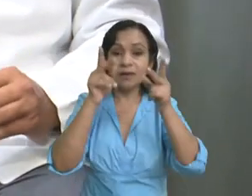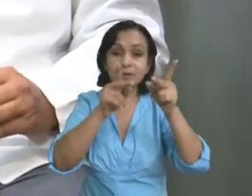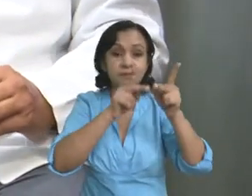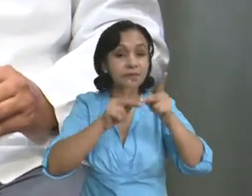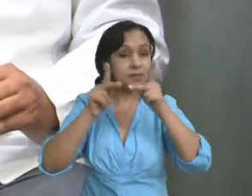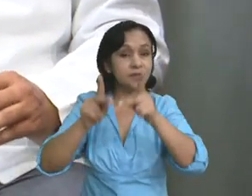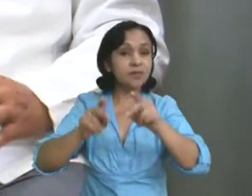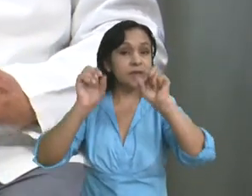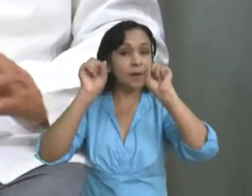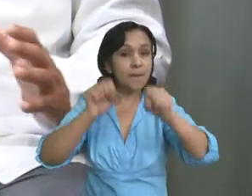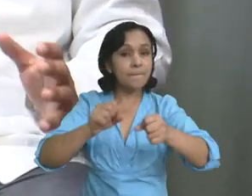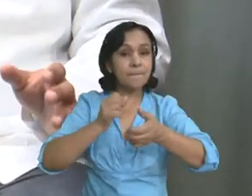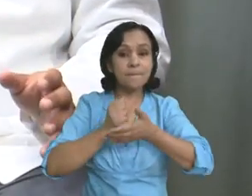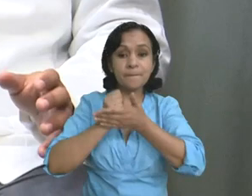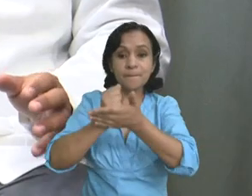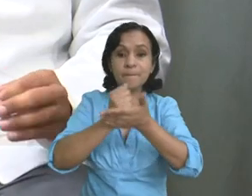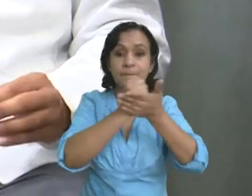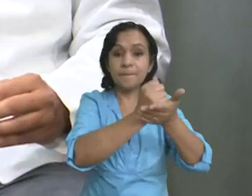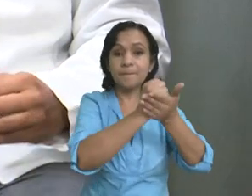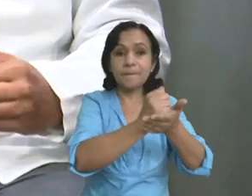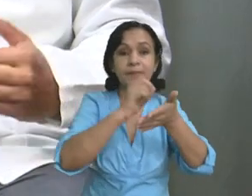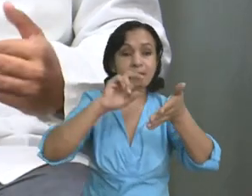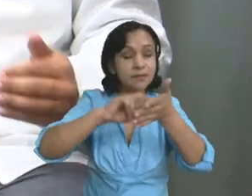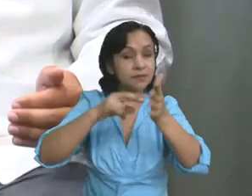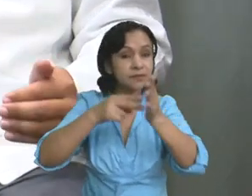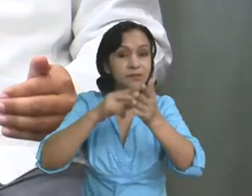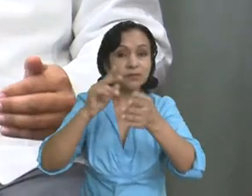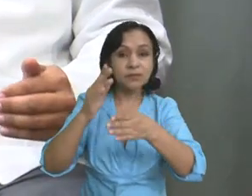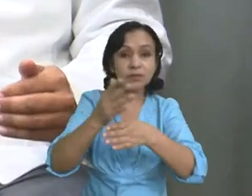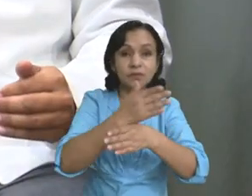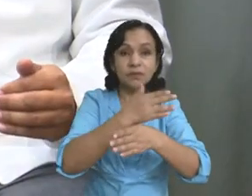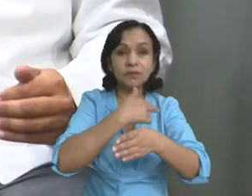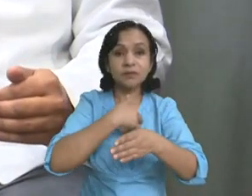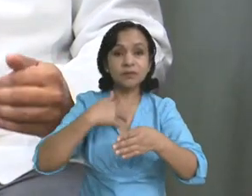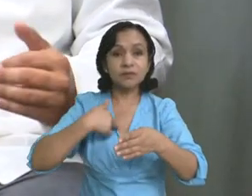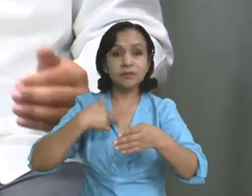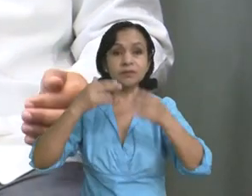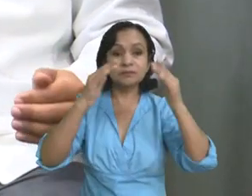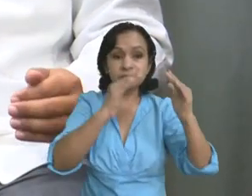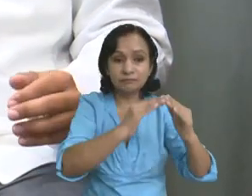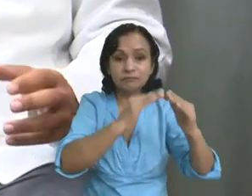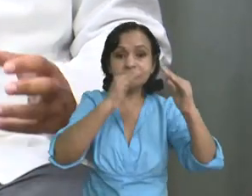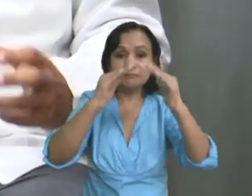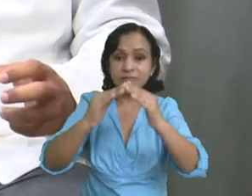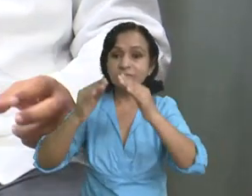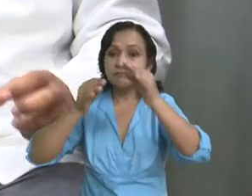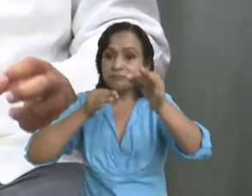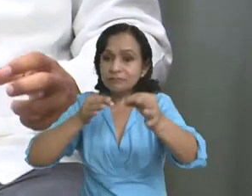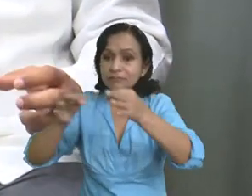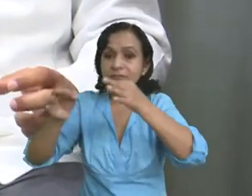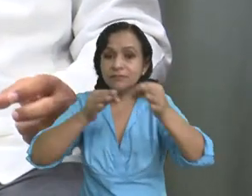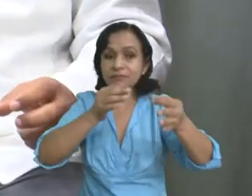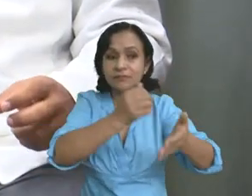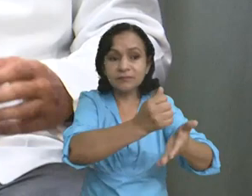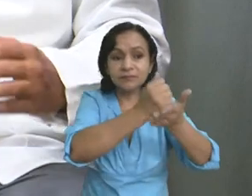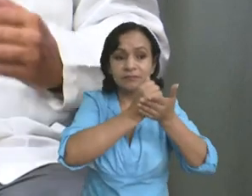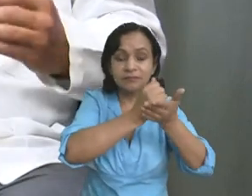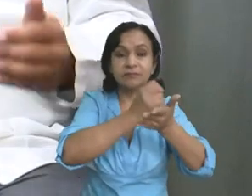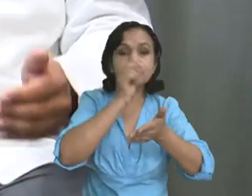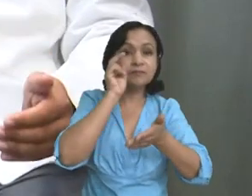que pueden aportar la comunidad en sentido general. Hoy se está haciendo un proceso de casa a casa importante que nos permite